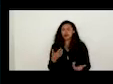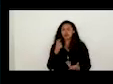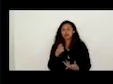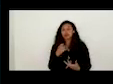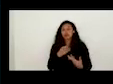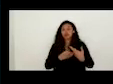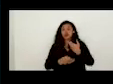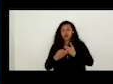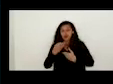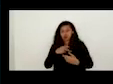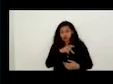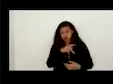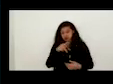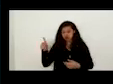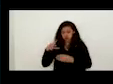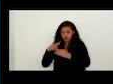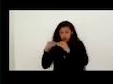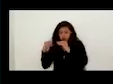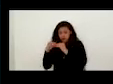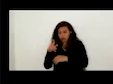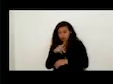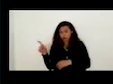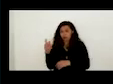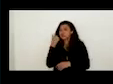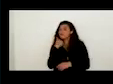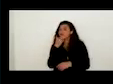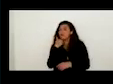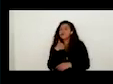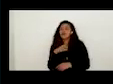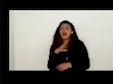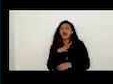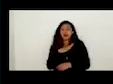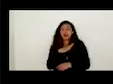todas las frutas tienen azúcar. Normalmente siempre nos preguntan,